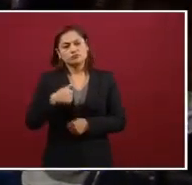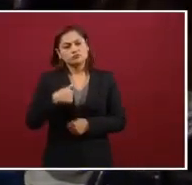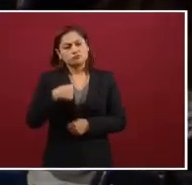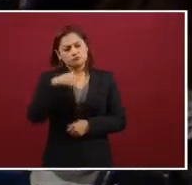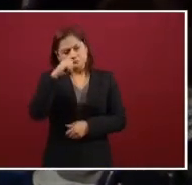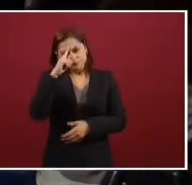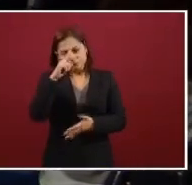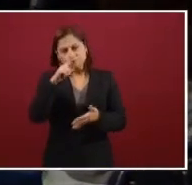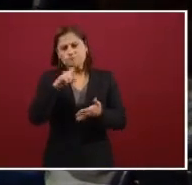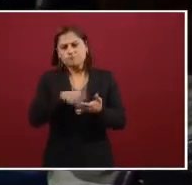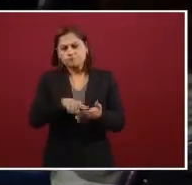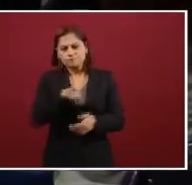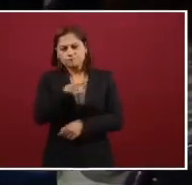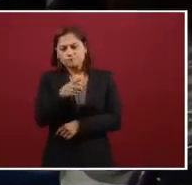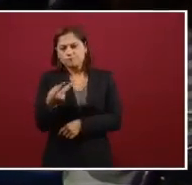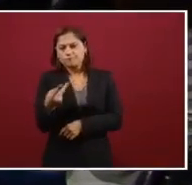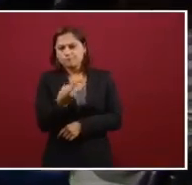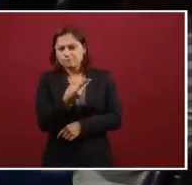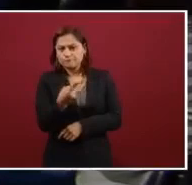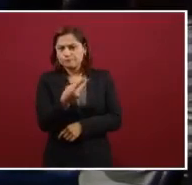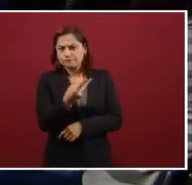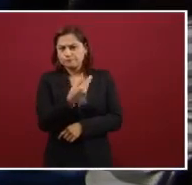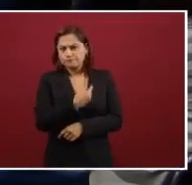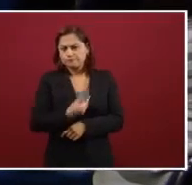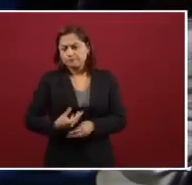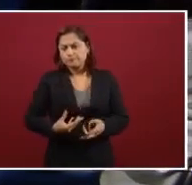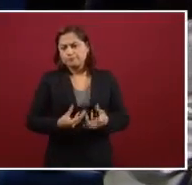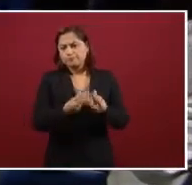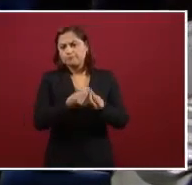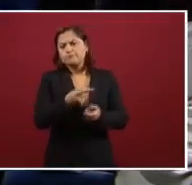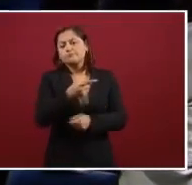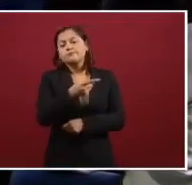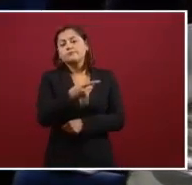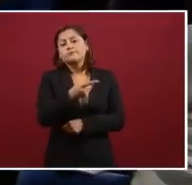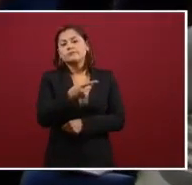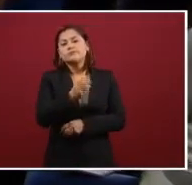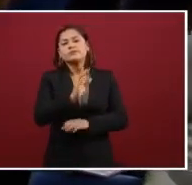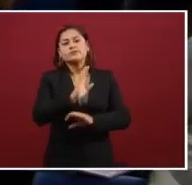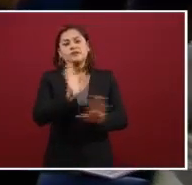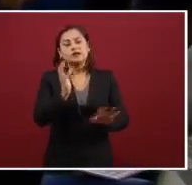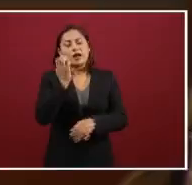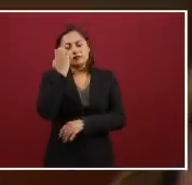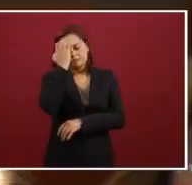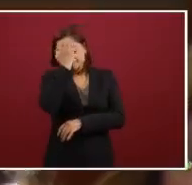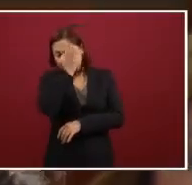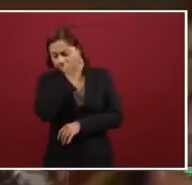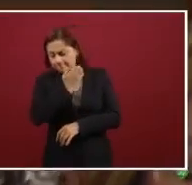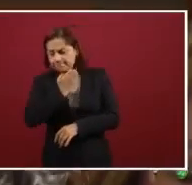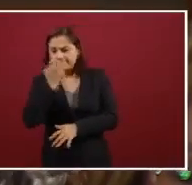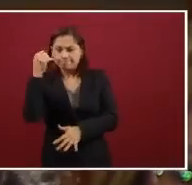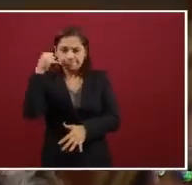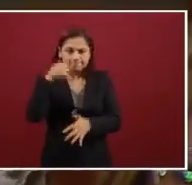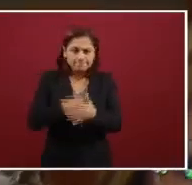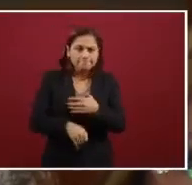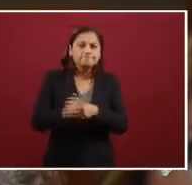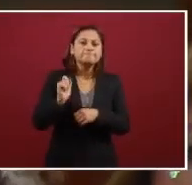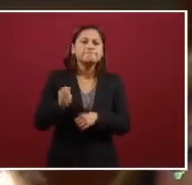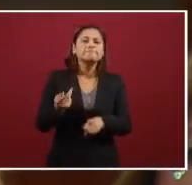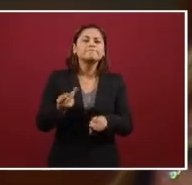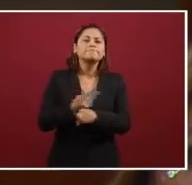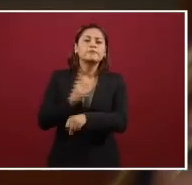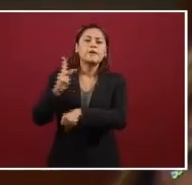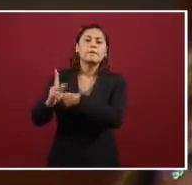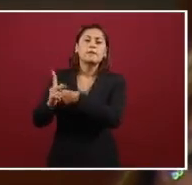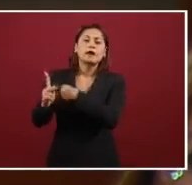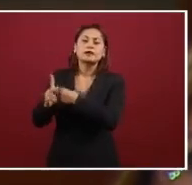el presidente han analizado profundamente que en estos países, al igual que en México, el cáncer